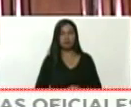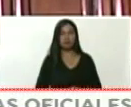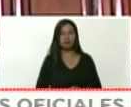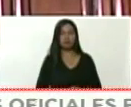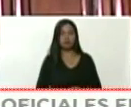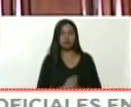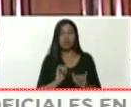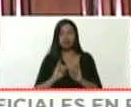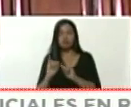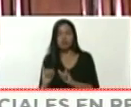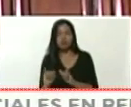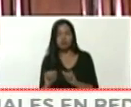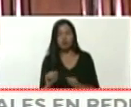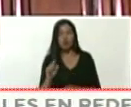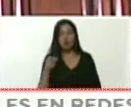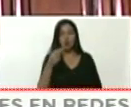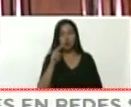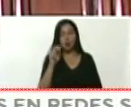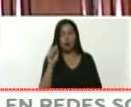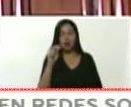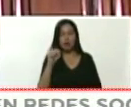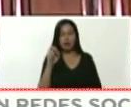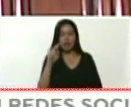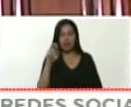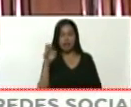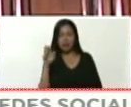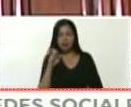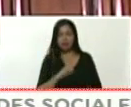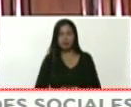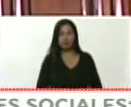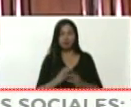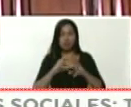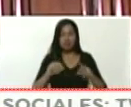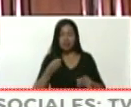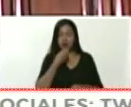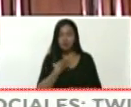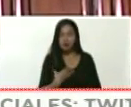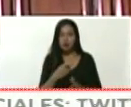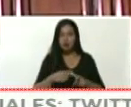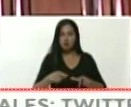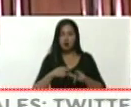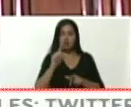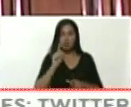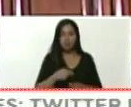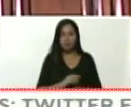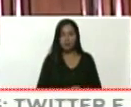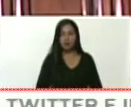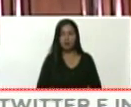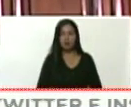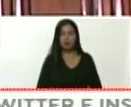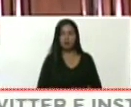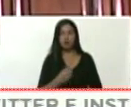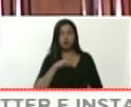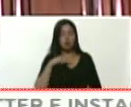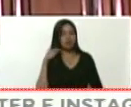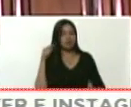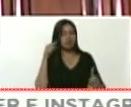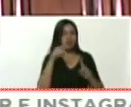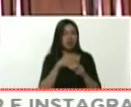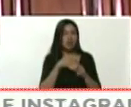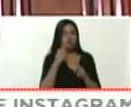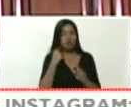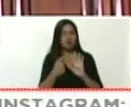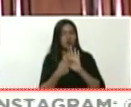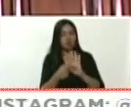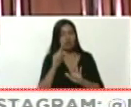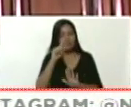Ahí estamos en Guanare, en el sector Tierra Buena, parroquia Guanare. Vamos directamente a